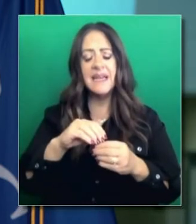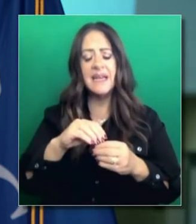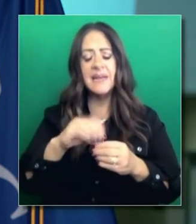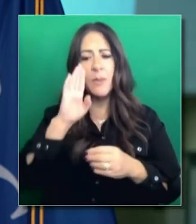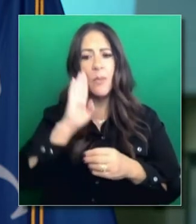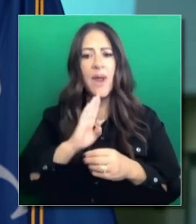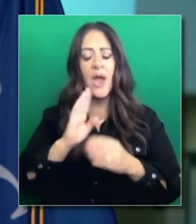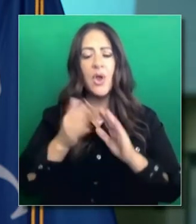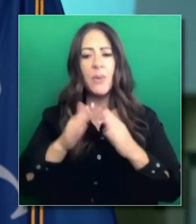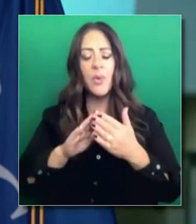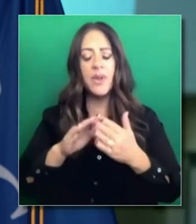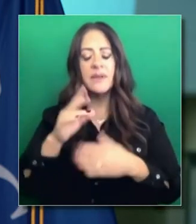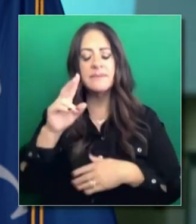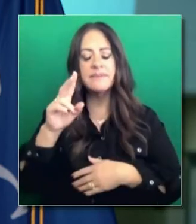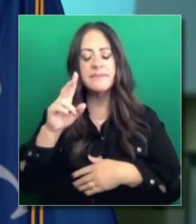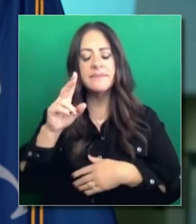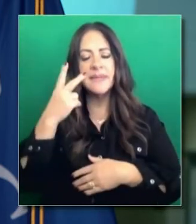vacunas.